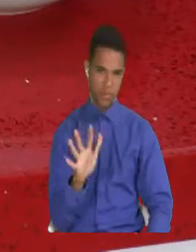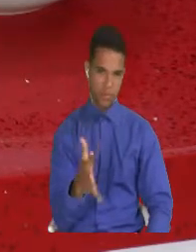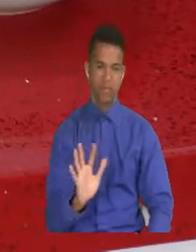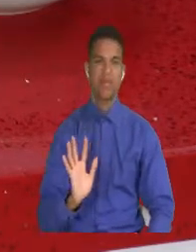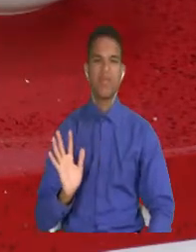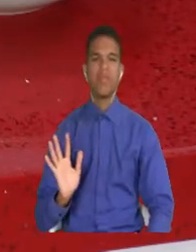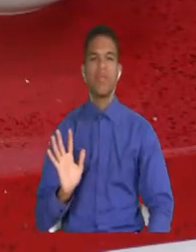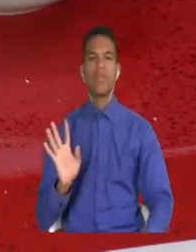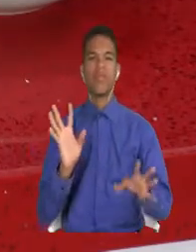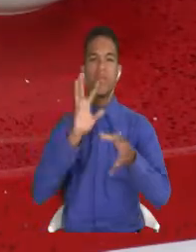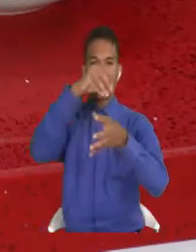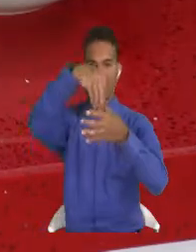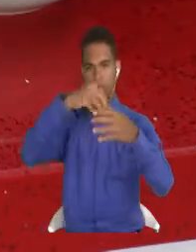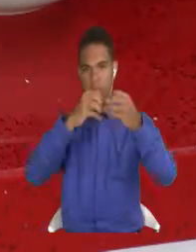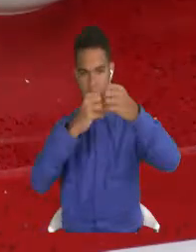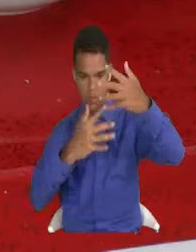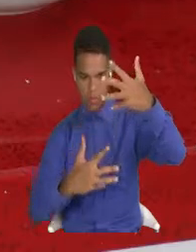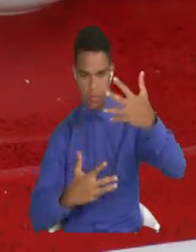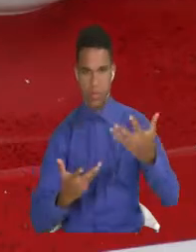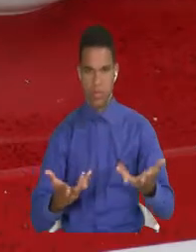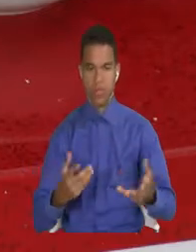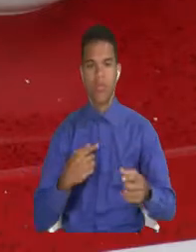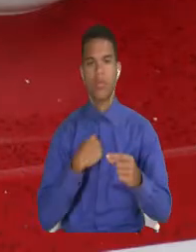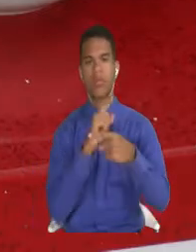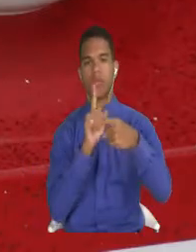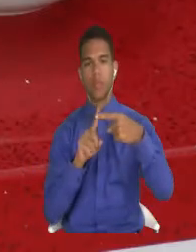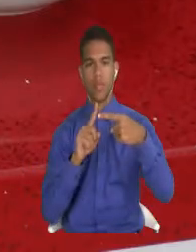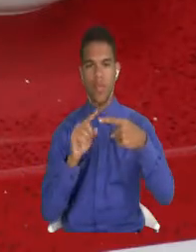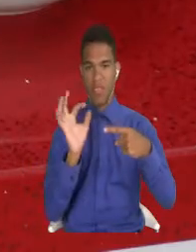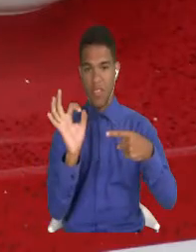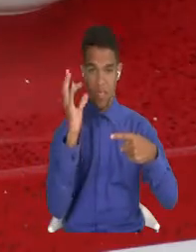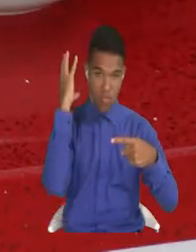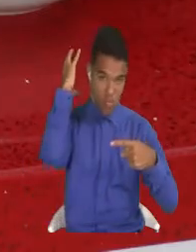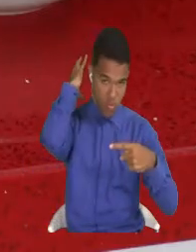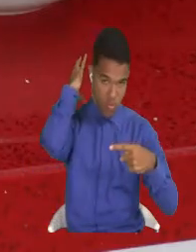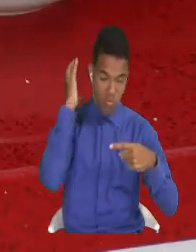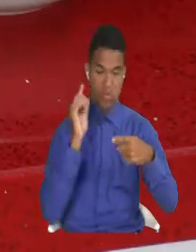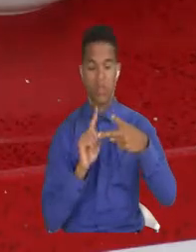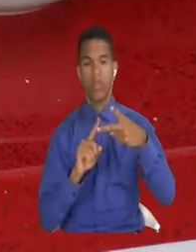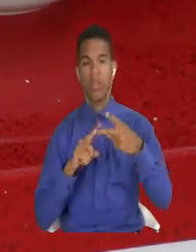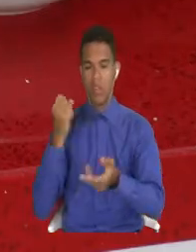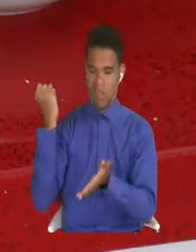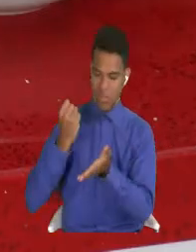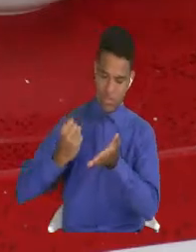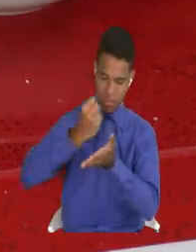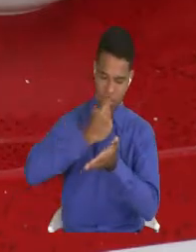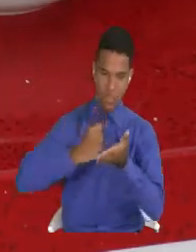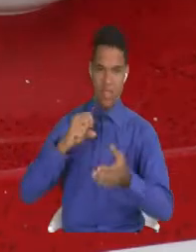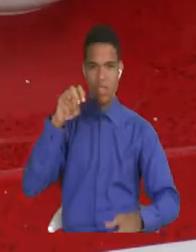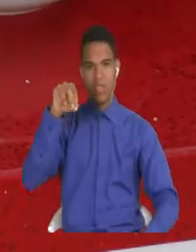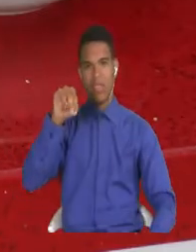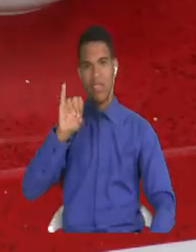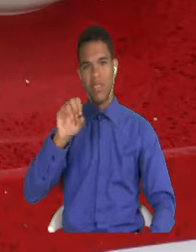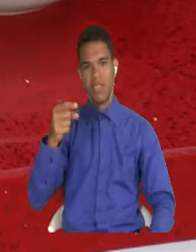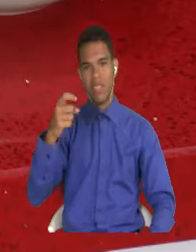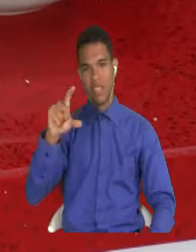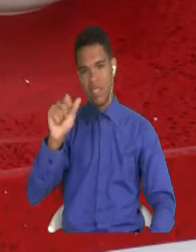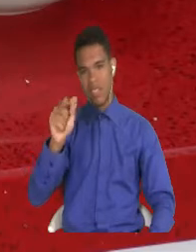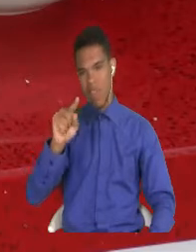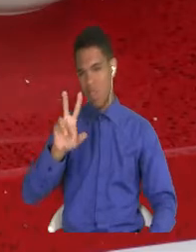llevar nuestros ingredientes del día de hoy? Vamos a llevar lomo fino. Ajá. Una salsa demi-glace, o sea, salsa de carne.